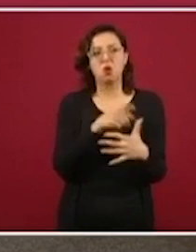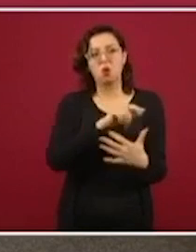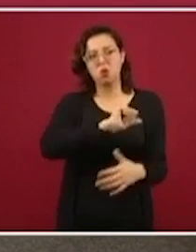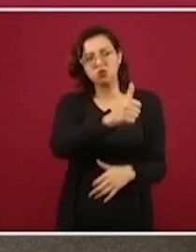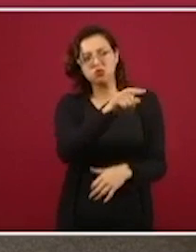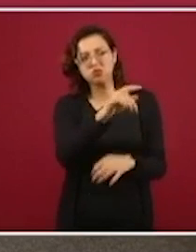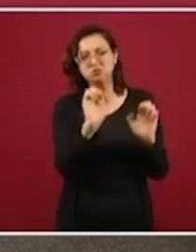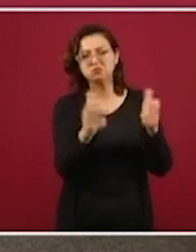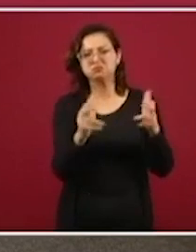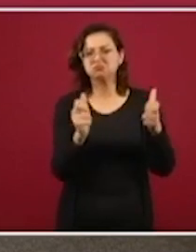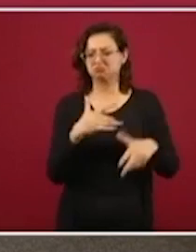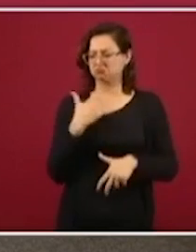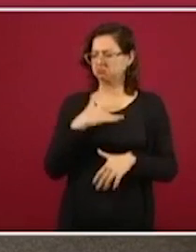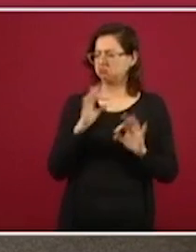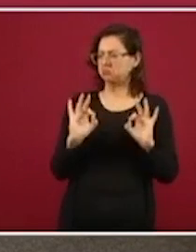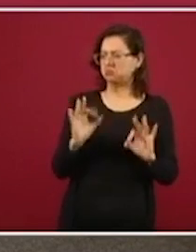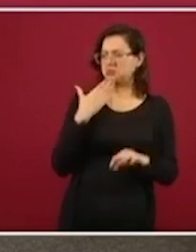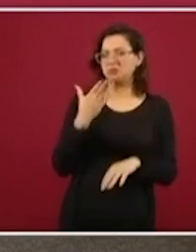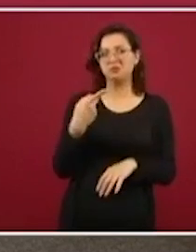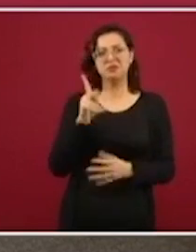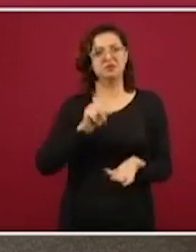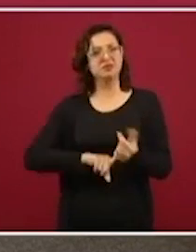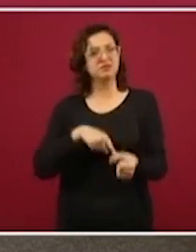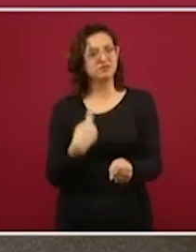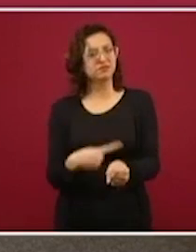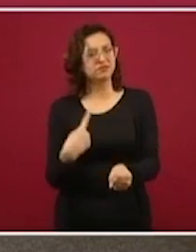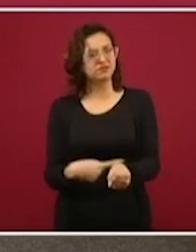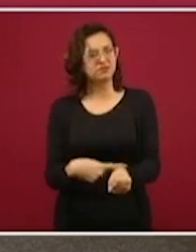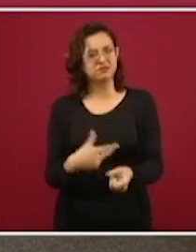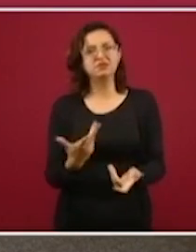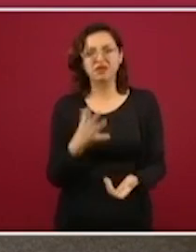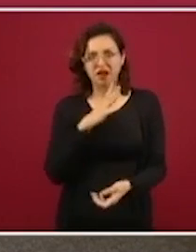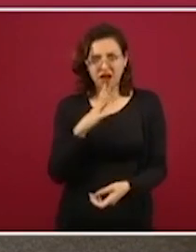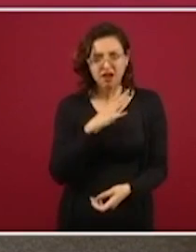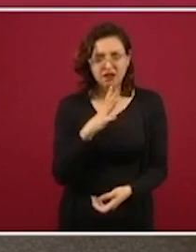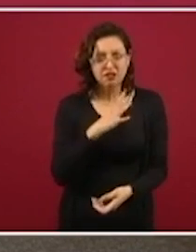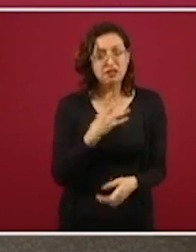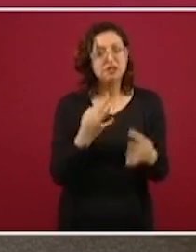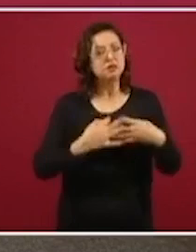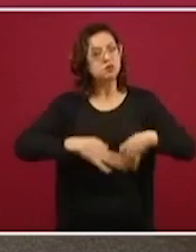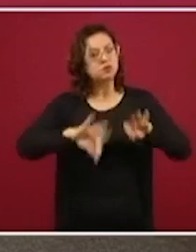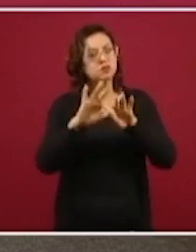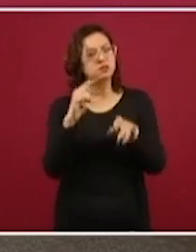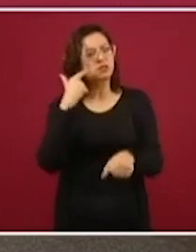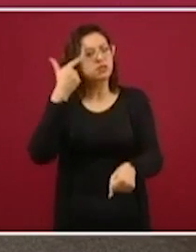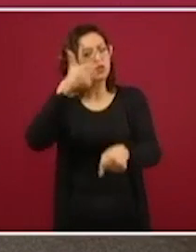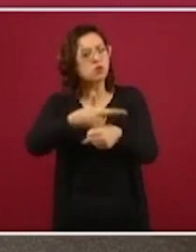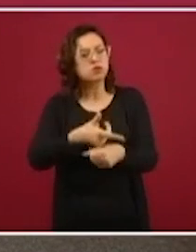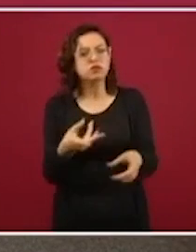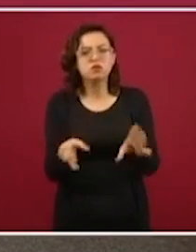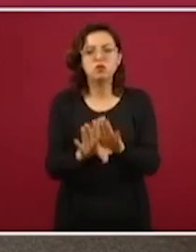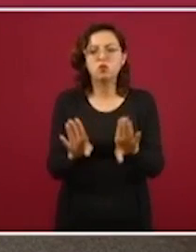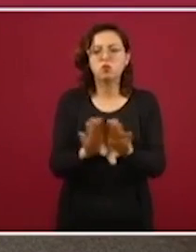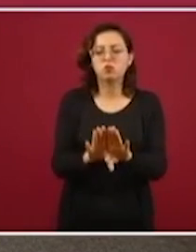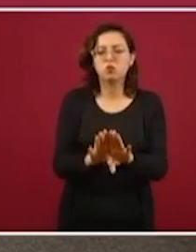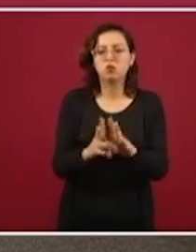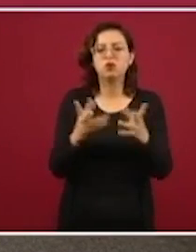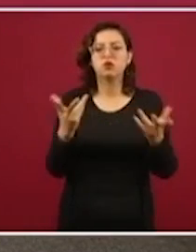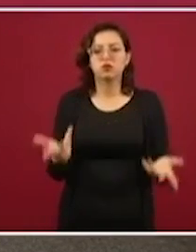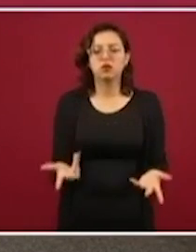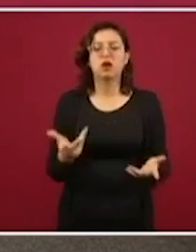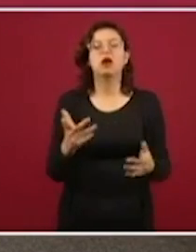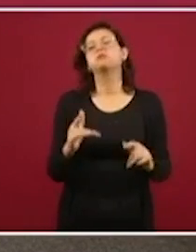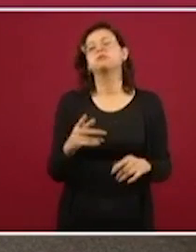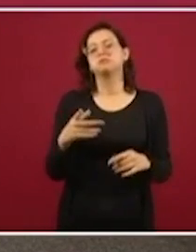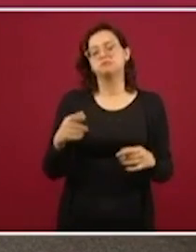leves el caso de chiapas es importante porque lo descubrimos a partir del estudio de contactos